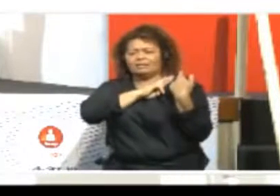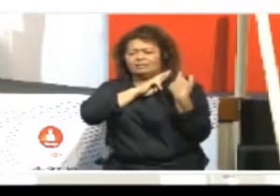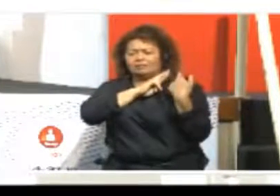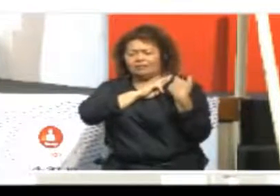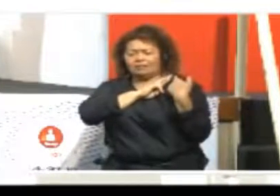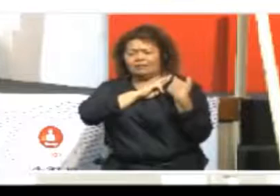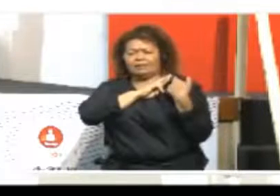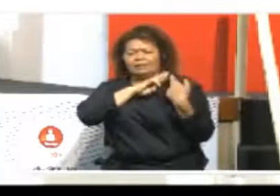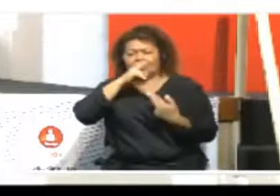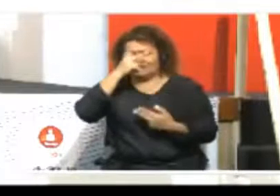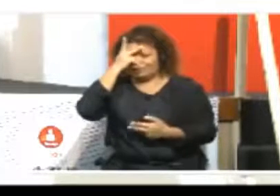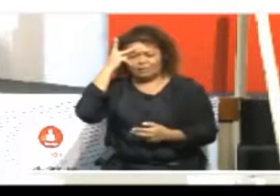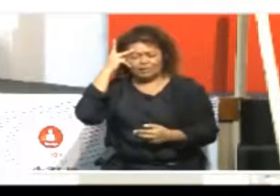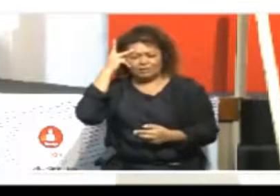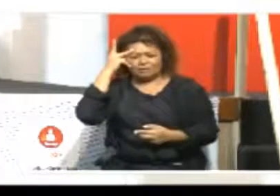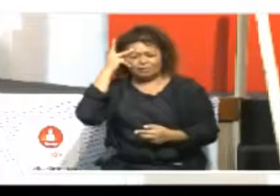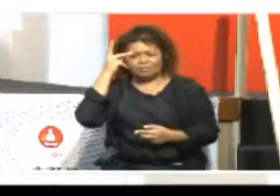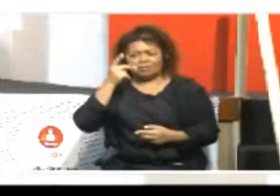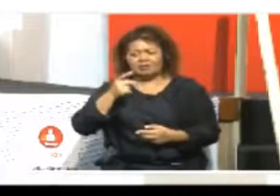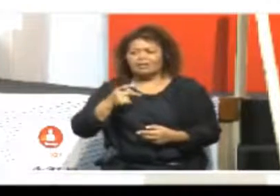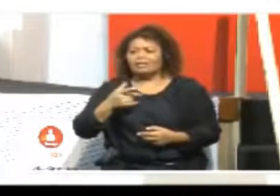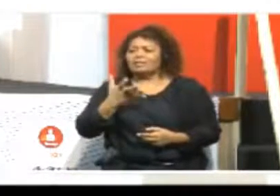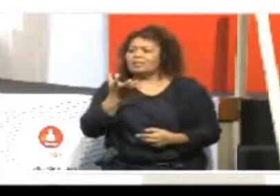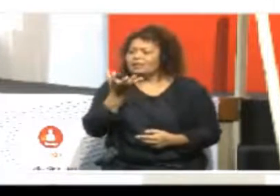en estas labores.